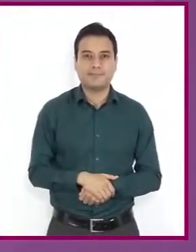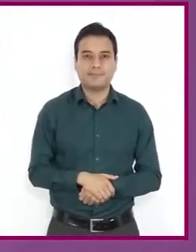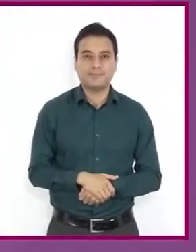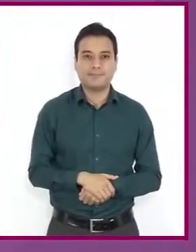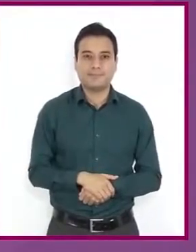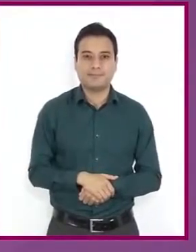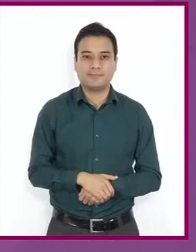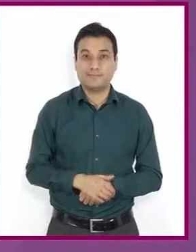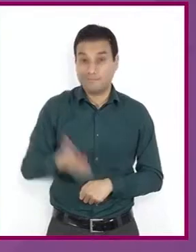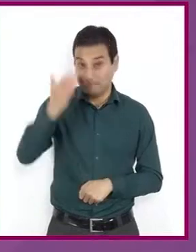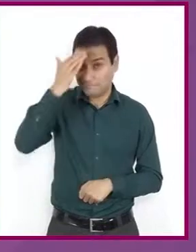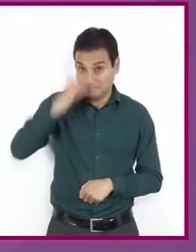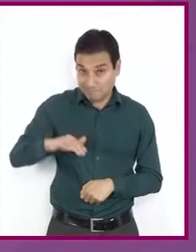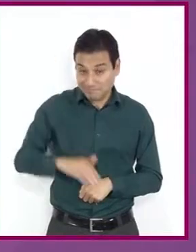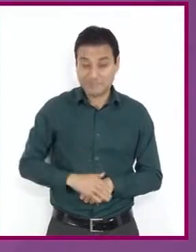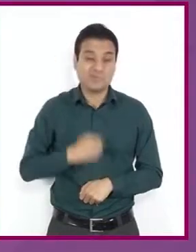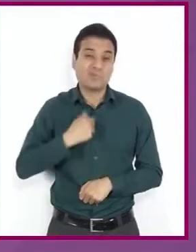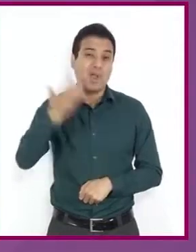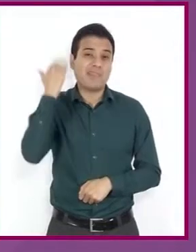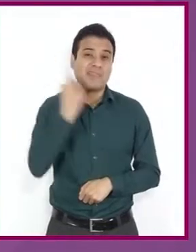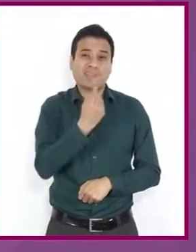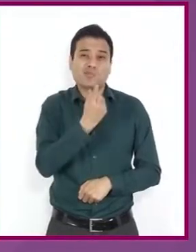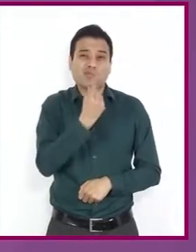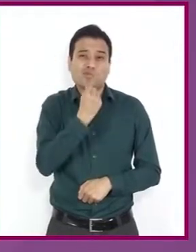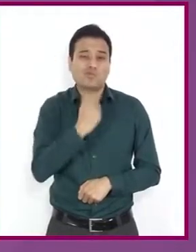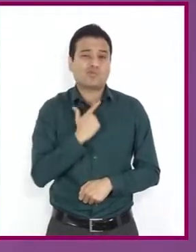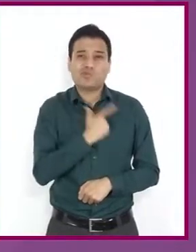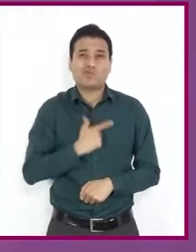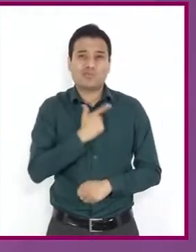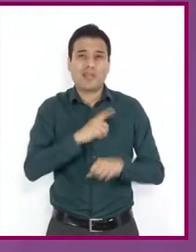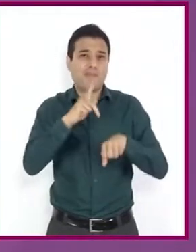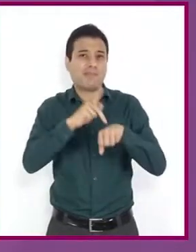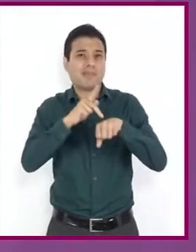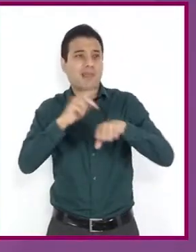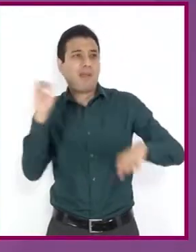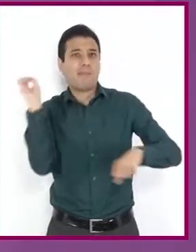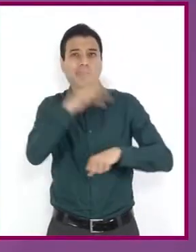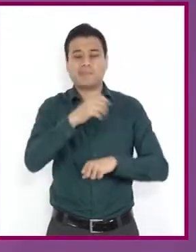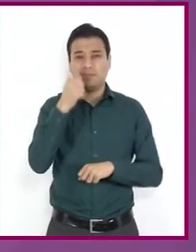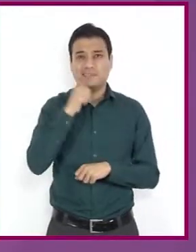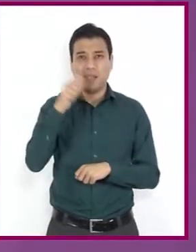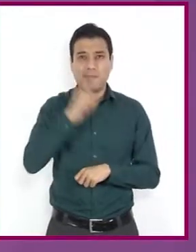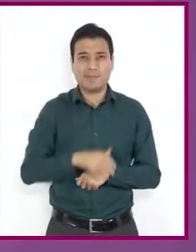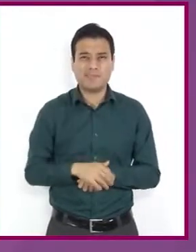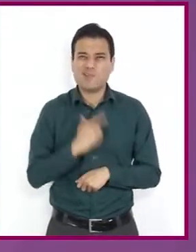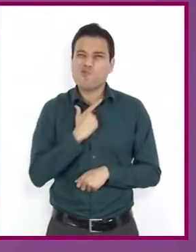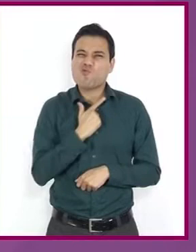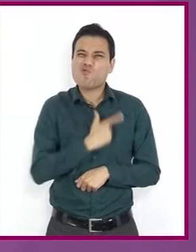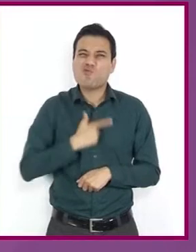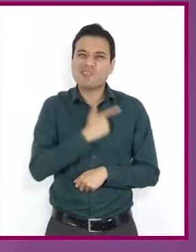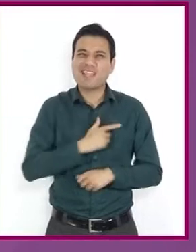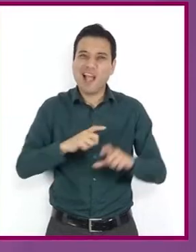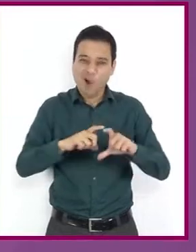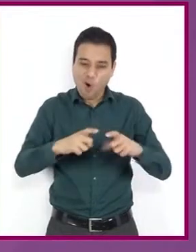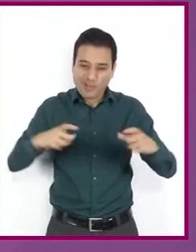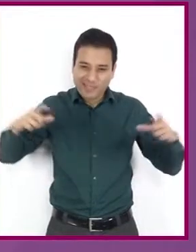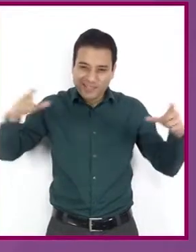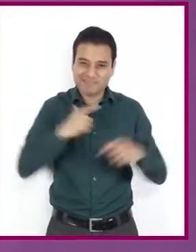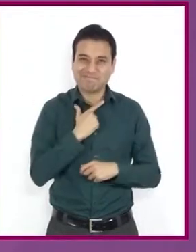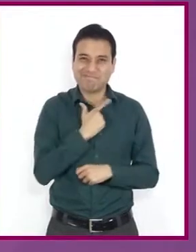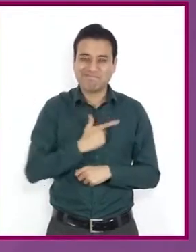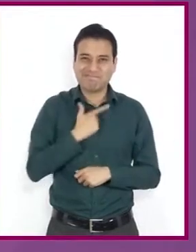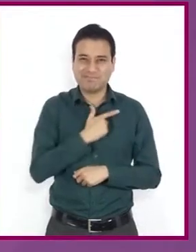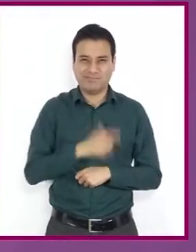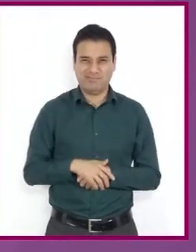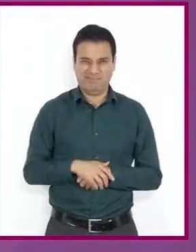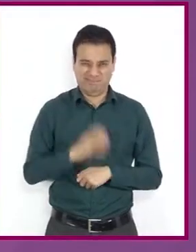¿Saben? De niño me encantaba lanzar piedras al agua. Siempre me han gustado esas ondas que se producen.